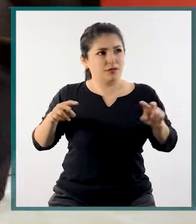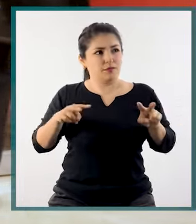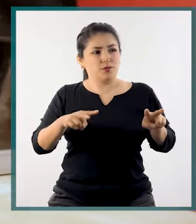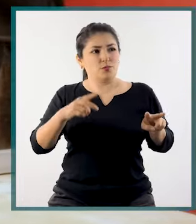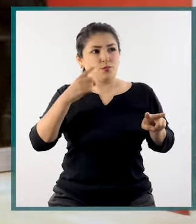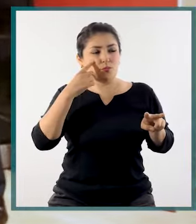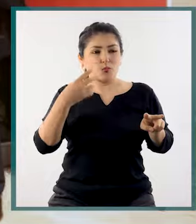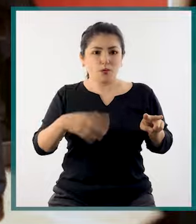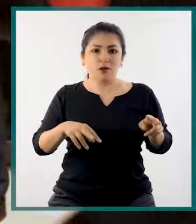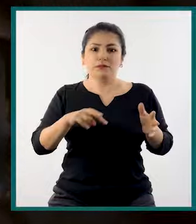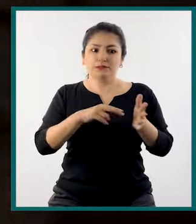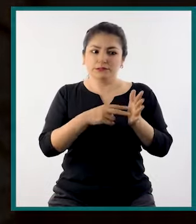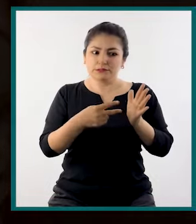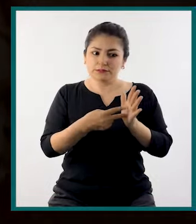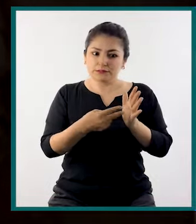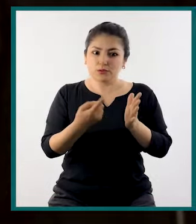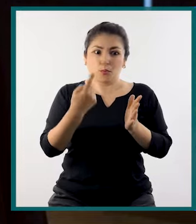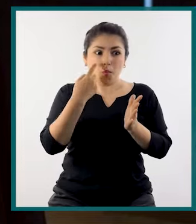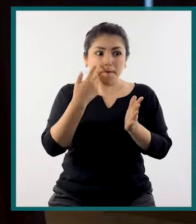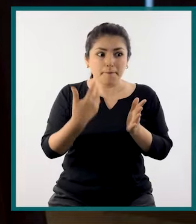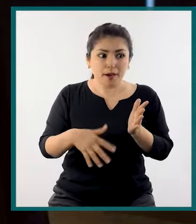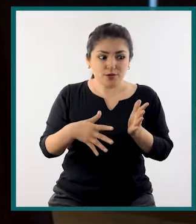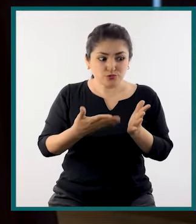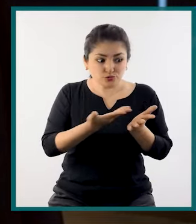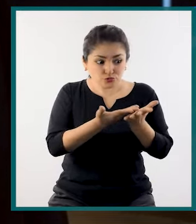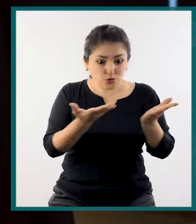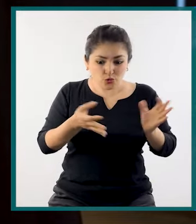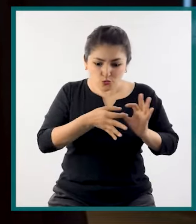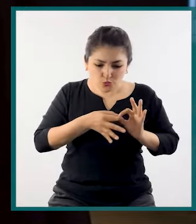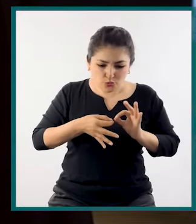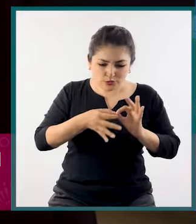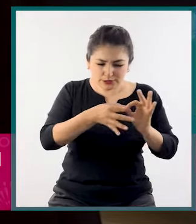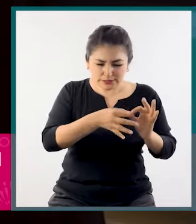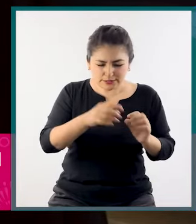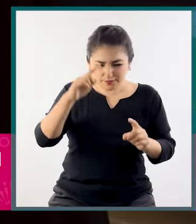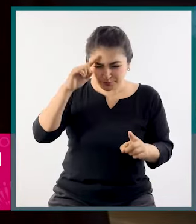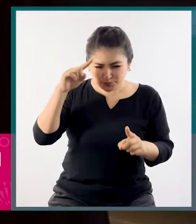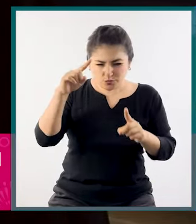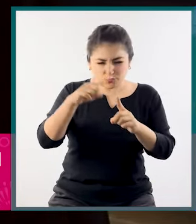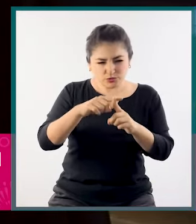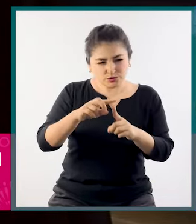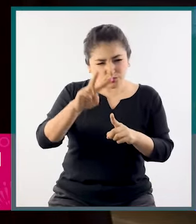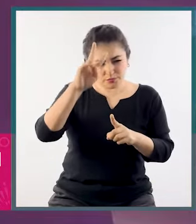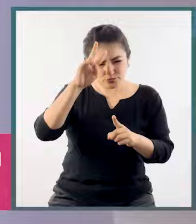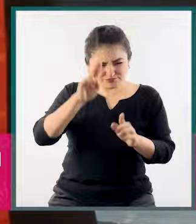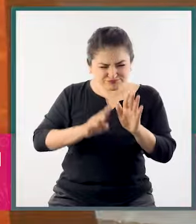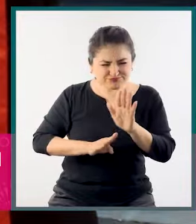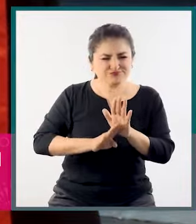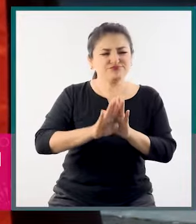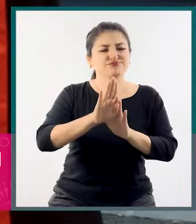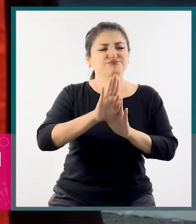dan un significado especial, que la unidad es el camino para la seguridad y el desarrollo.